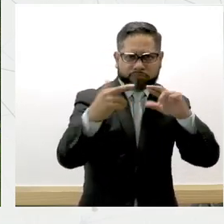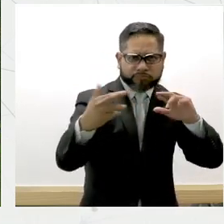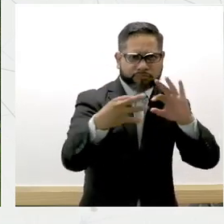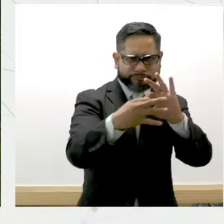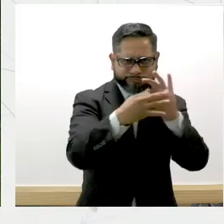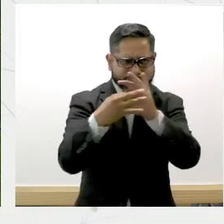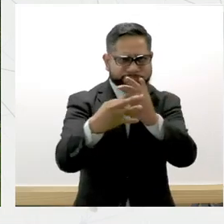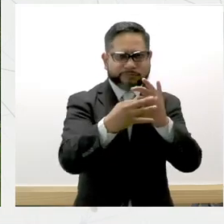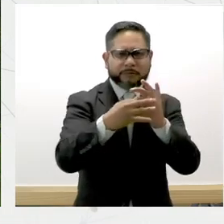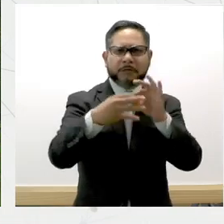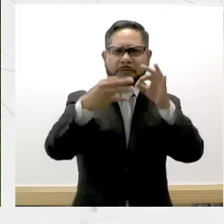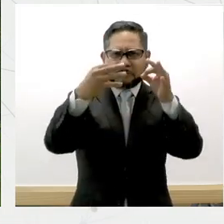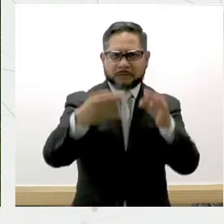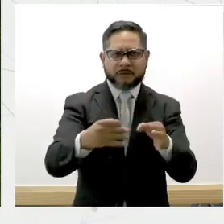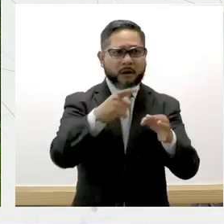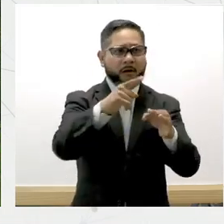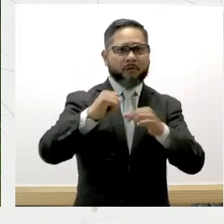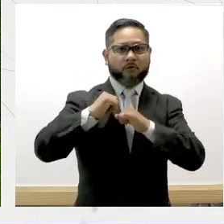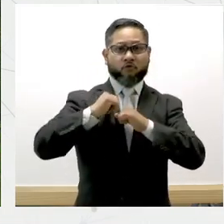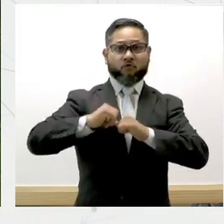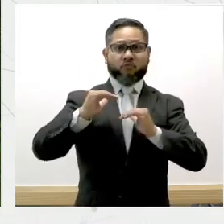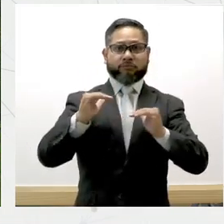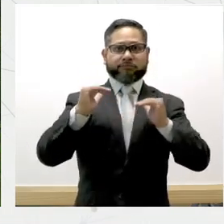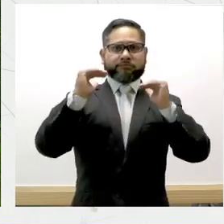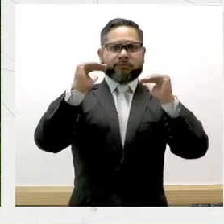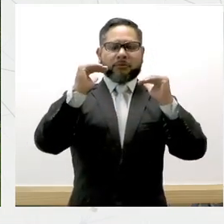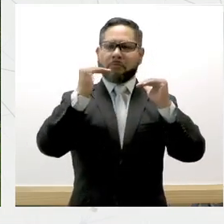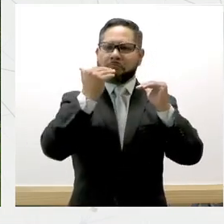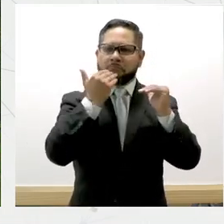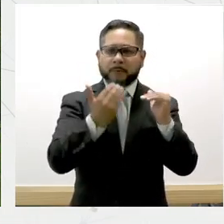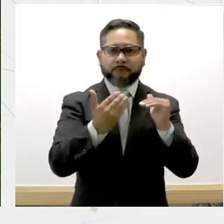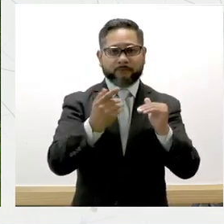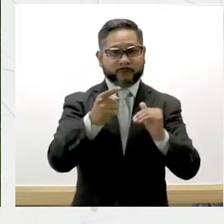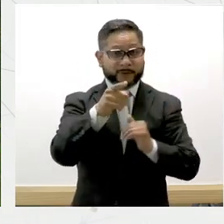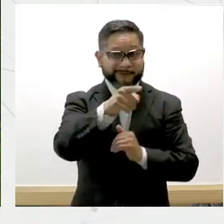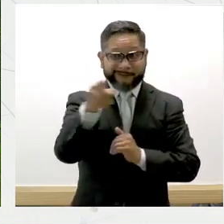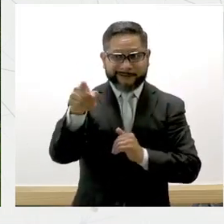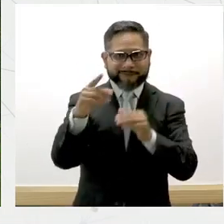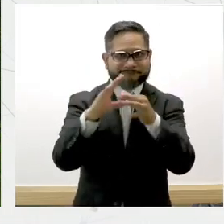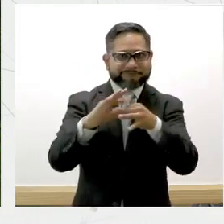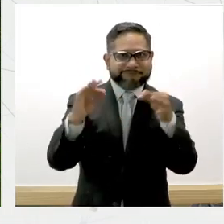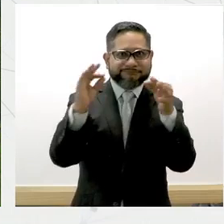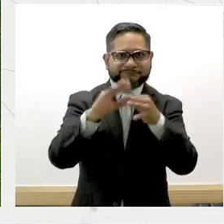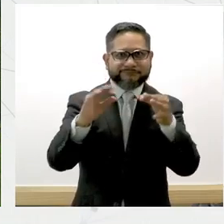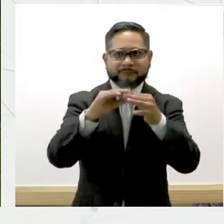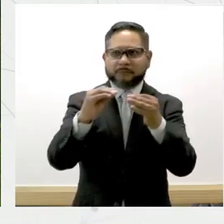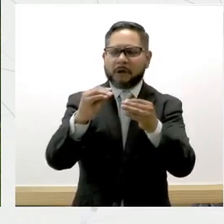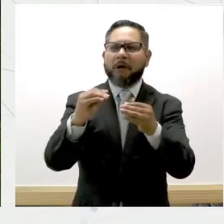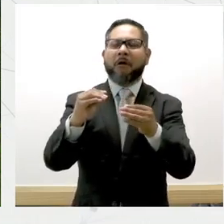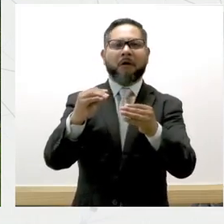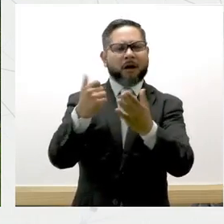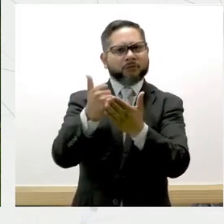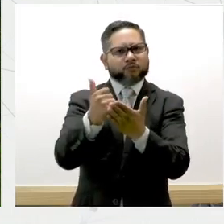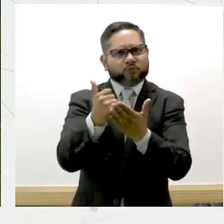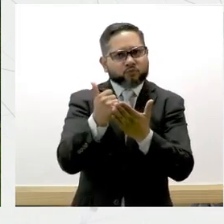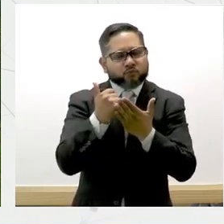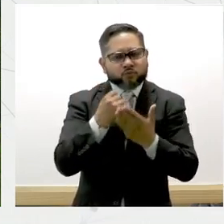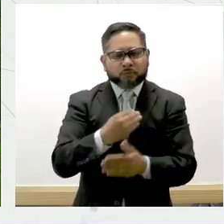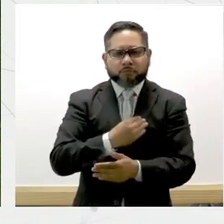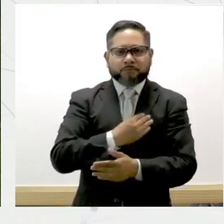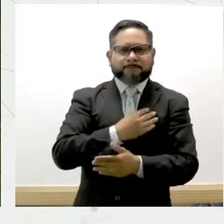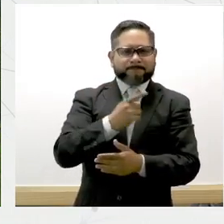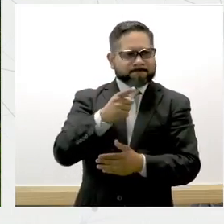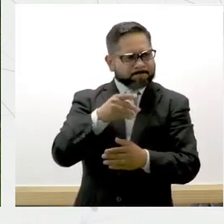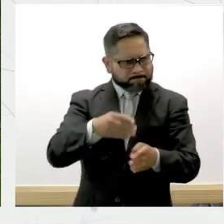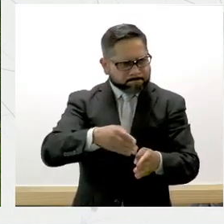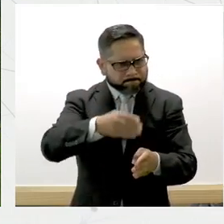su rol en puestos de liderazgo. Estoy segura de que su intervención nos brindará herramientas e inspiración para seguir avanzando en nuestro camino hacia